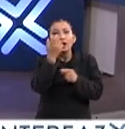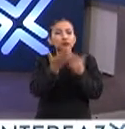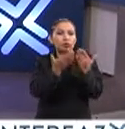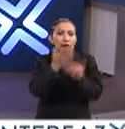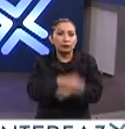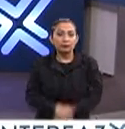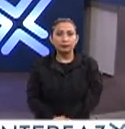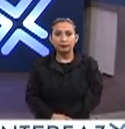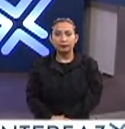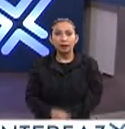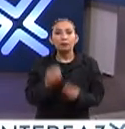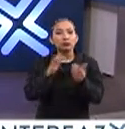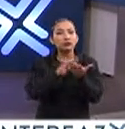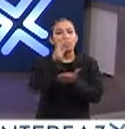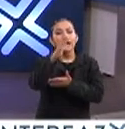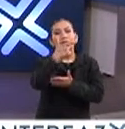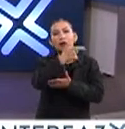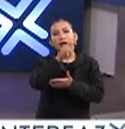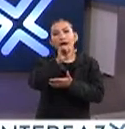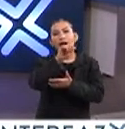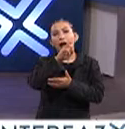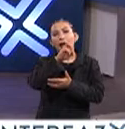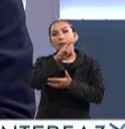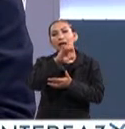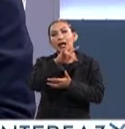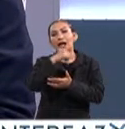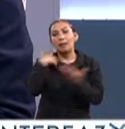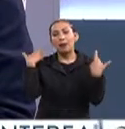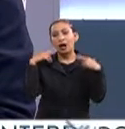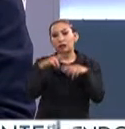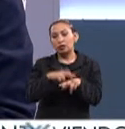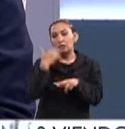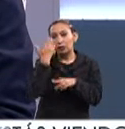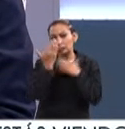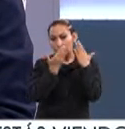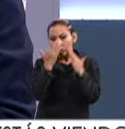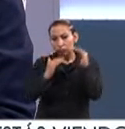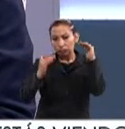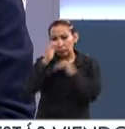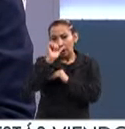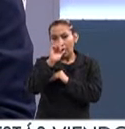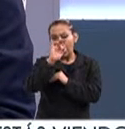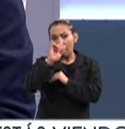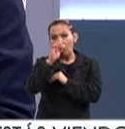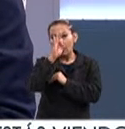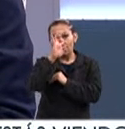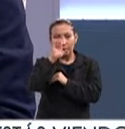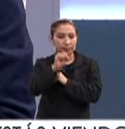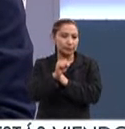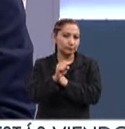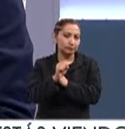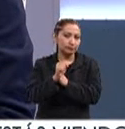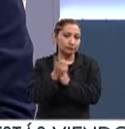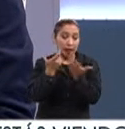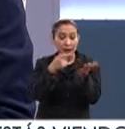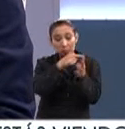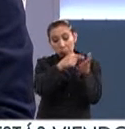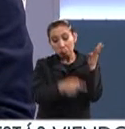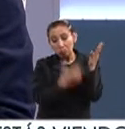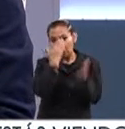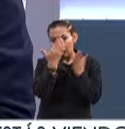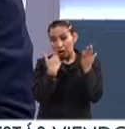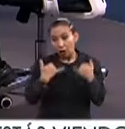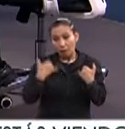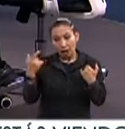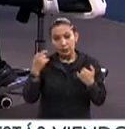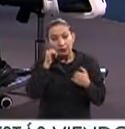estudia. Así es, así es. Muchísimas gracias, Gabriel Arango Pinto, académico de la Facultad de Estudios Superiores de Aragón, la FES, y pues traernos estas alternativas. Siempre